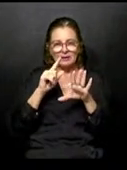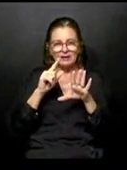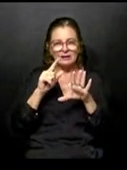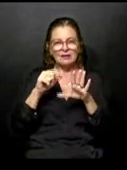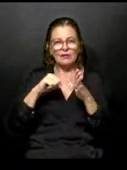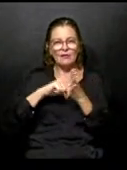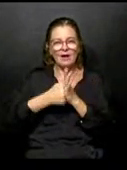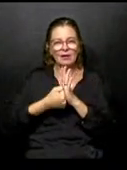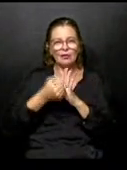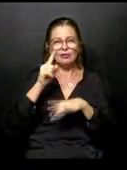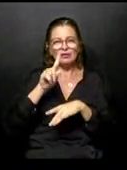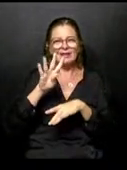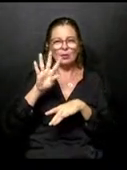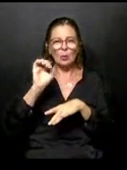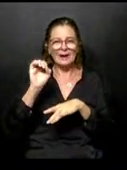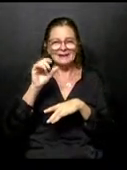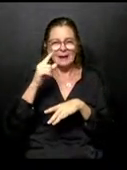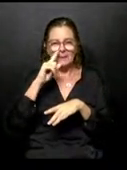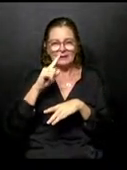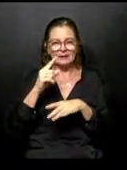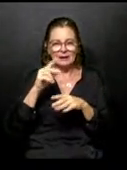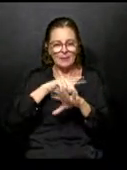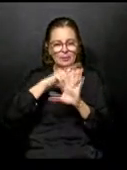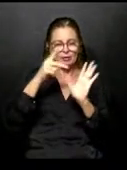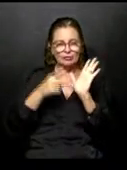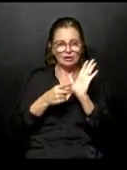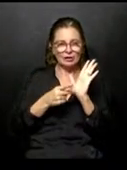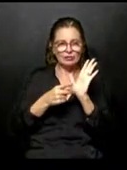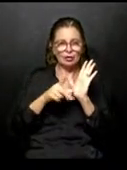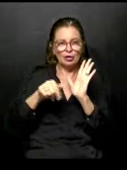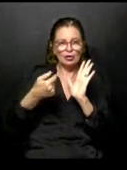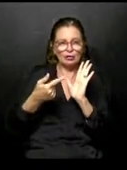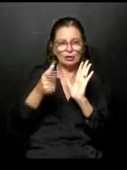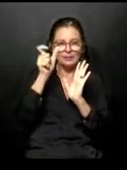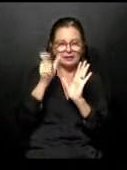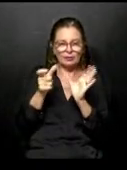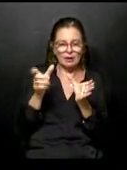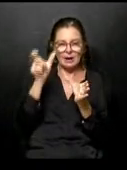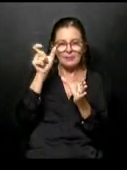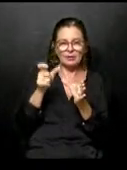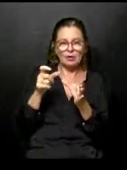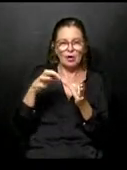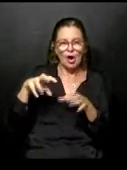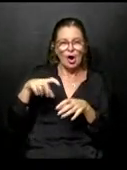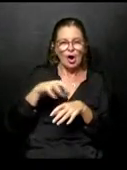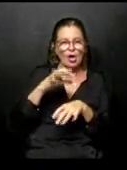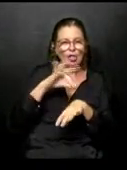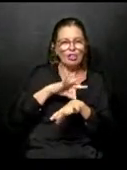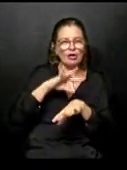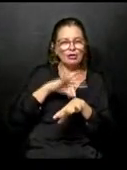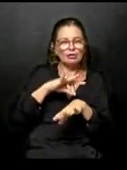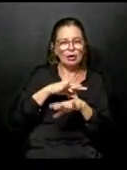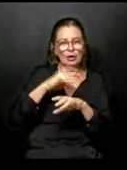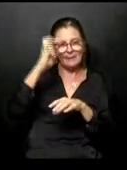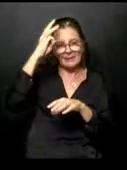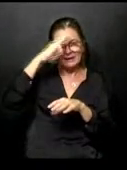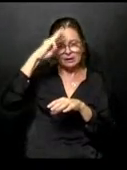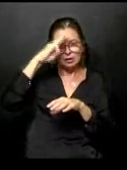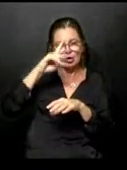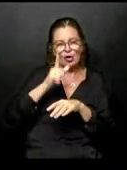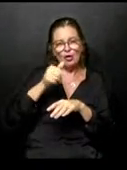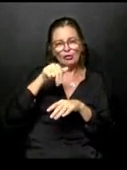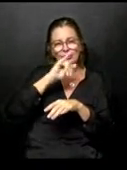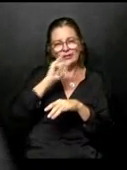de 140.000, incluidas en el proyecto por medio de otro integrante del equipo, el oncólogo y programador mexicano Rogelio